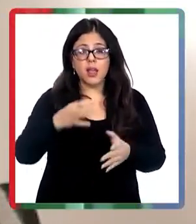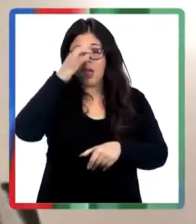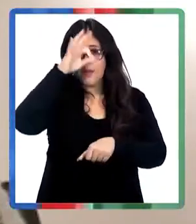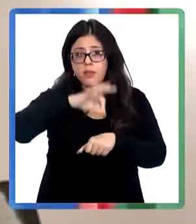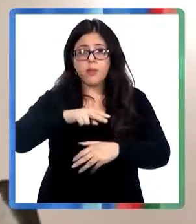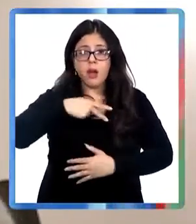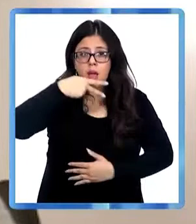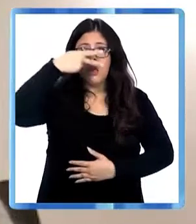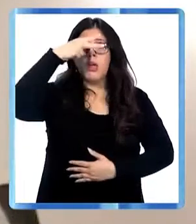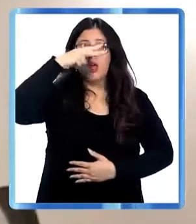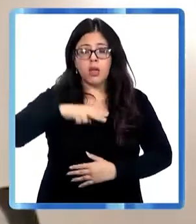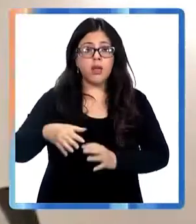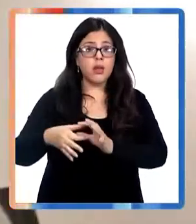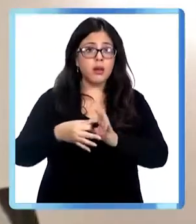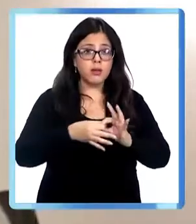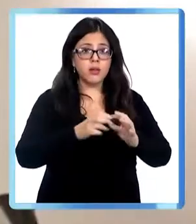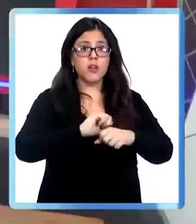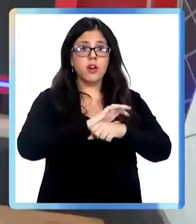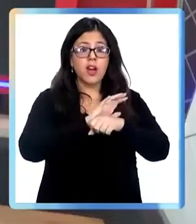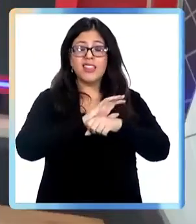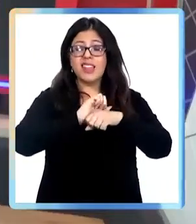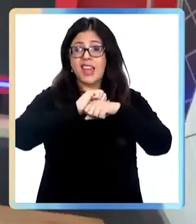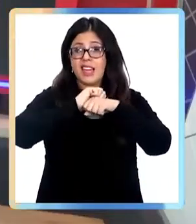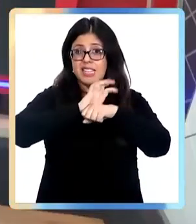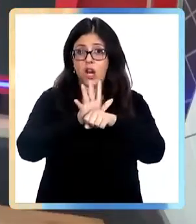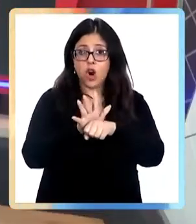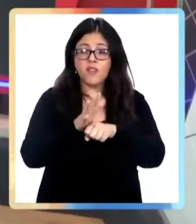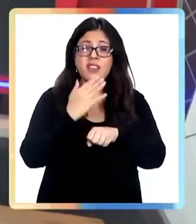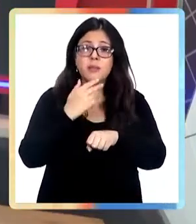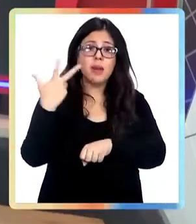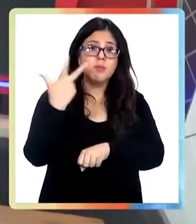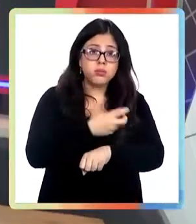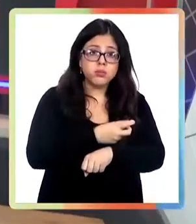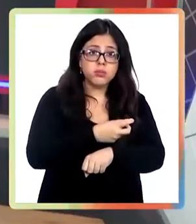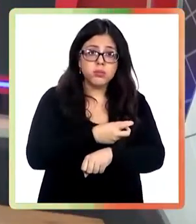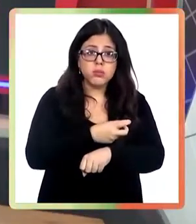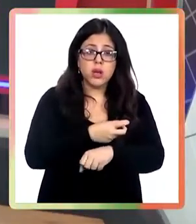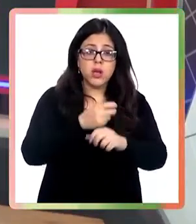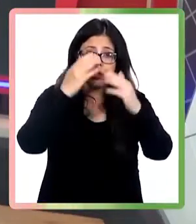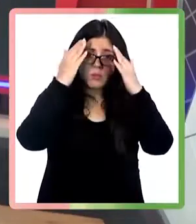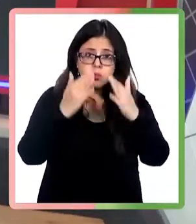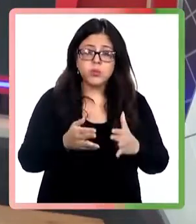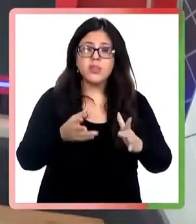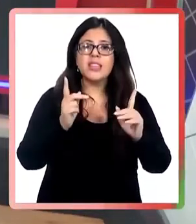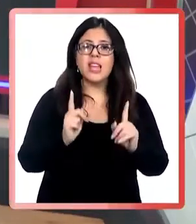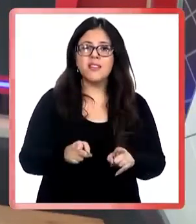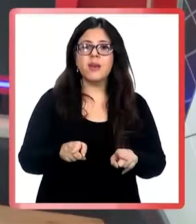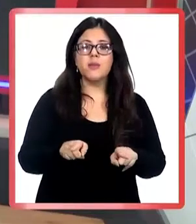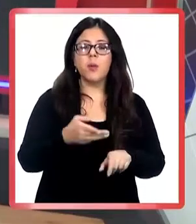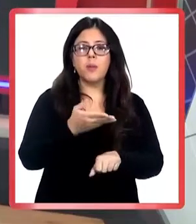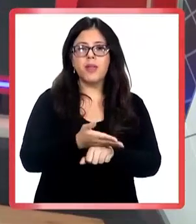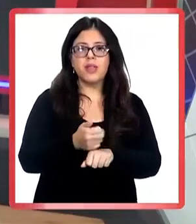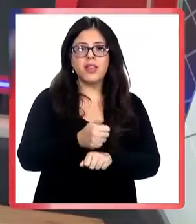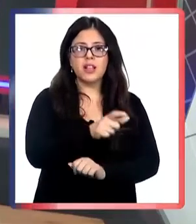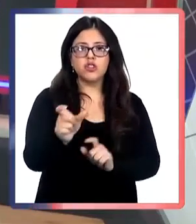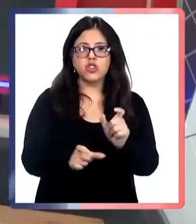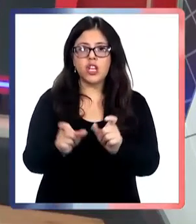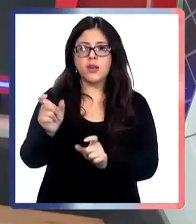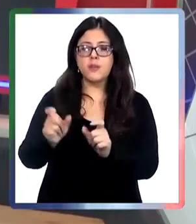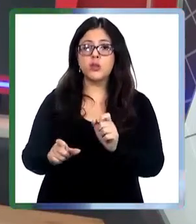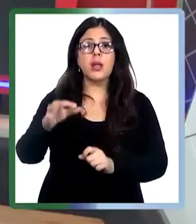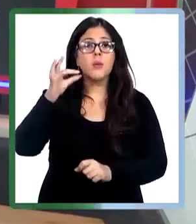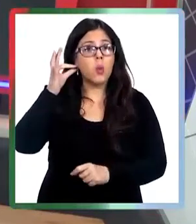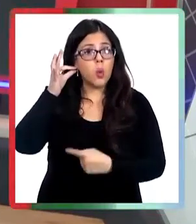respiratorias prevenibles a través de la vacunación, y con la llegada de las vacunas de COVID nuevamente nos desenfocamos y debemos entonces hacer un llamado a todos